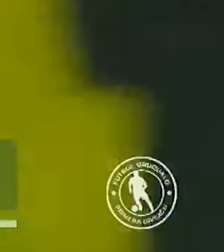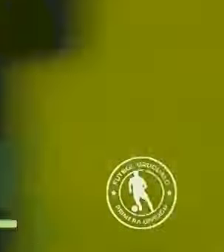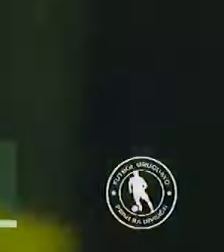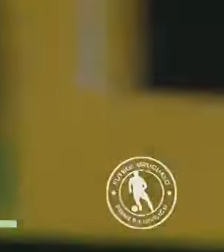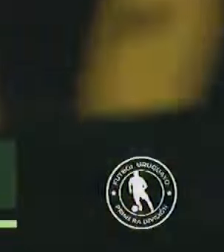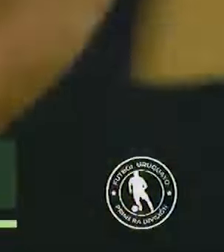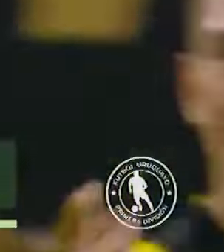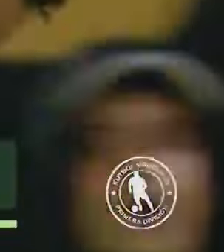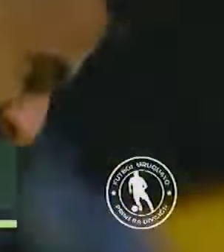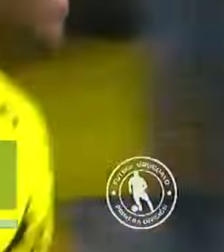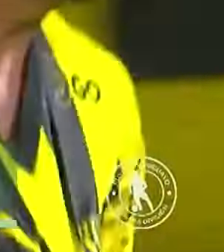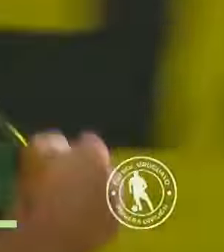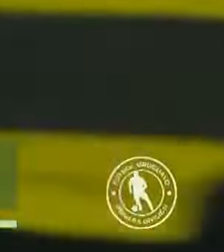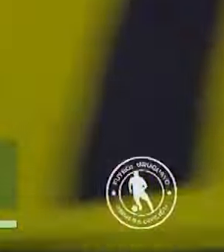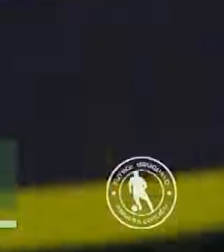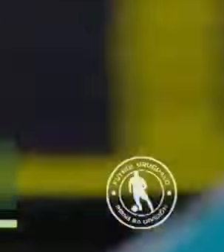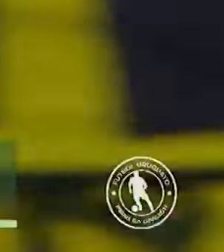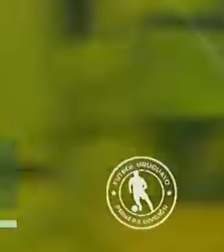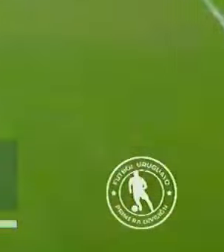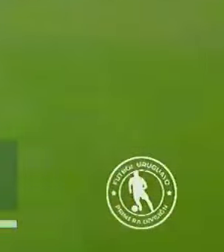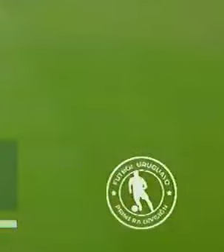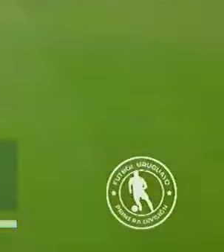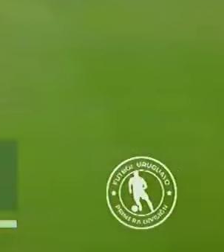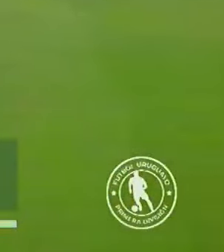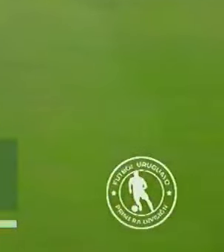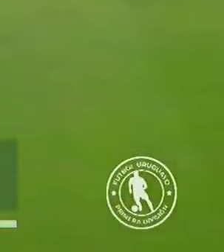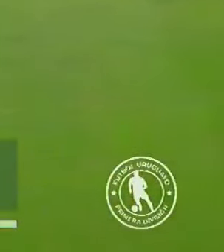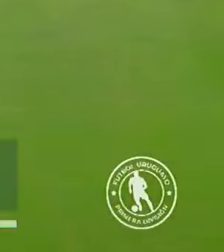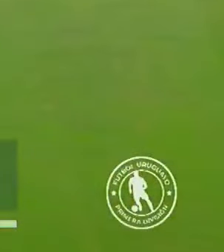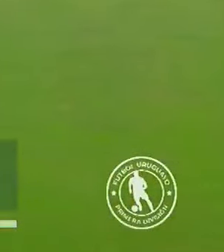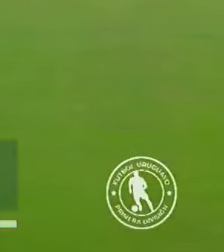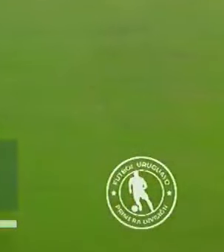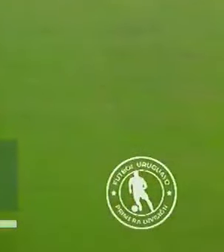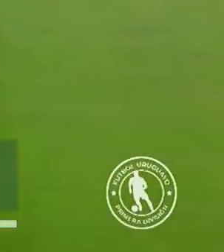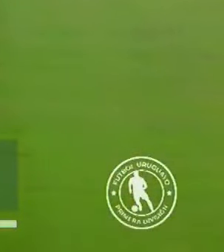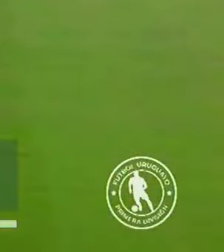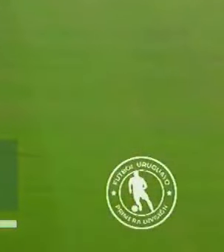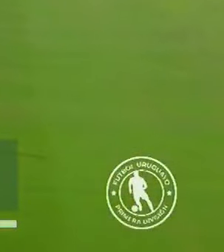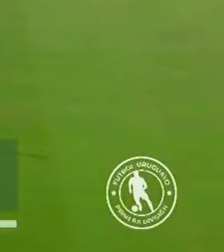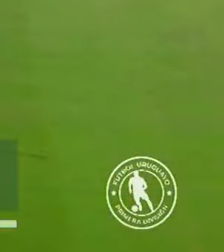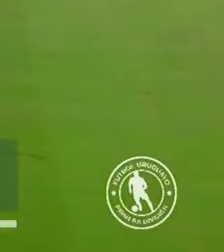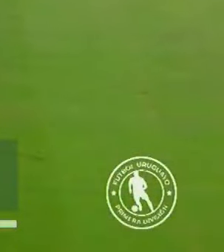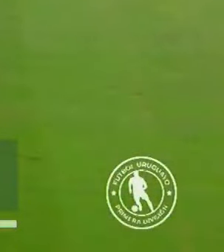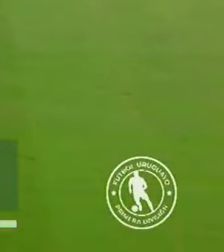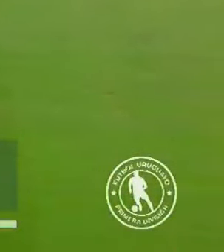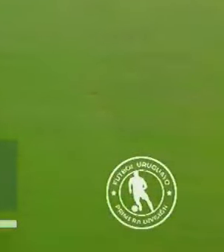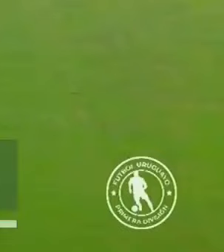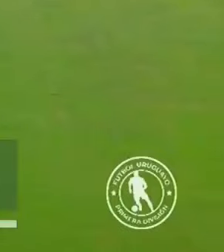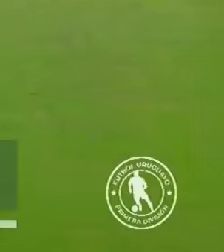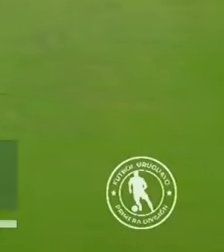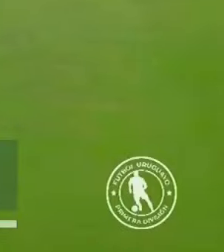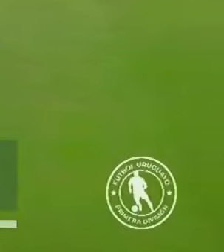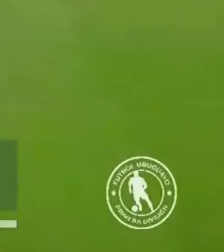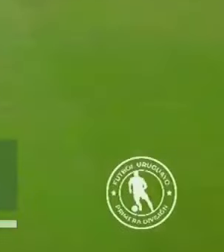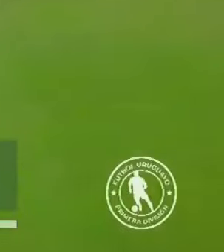clima que de a poco fue levantando con este gol de Diego Sosa aprecien minuto 35